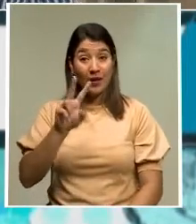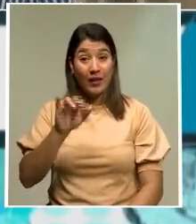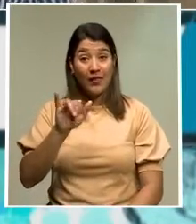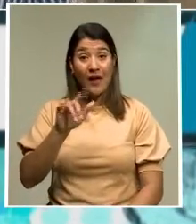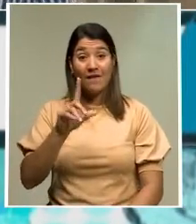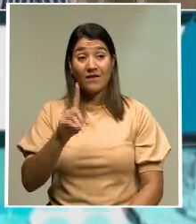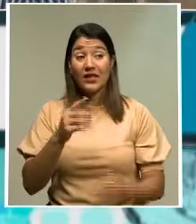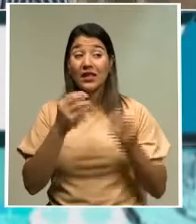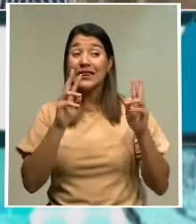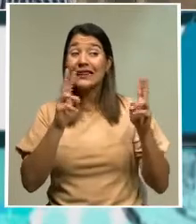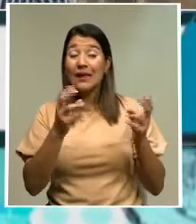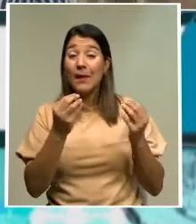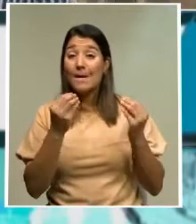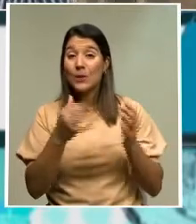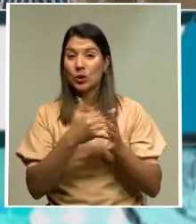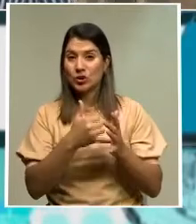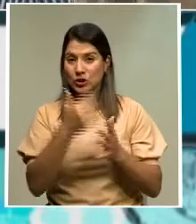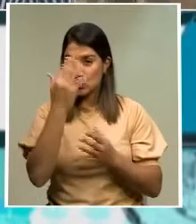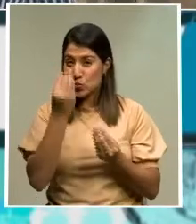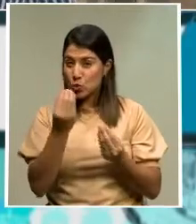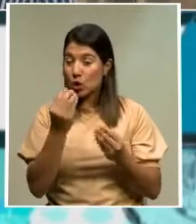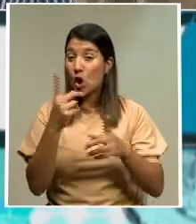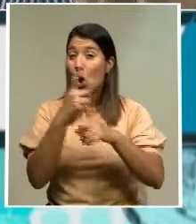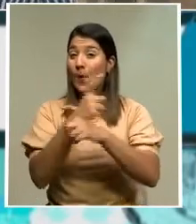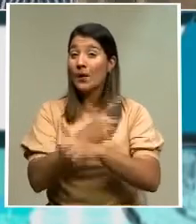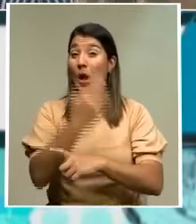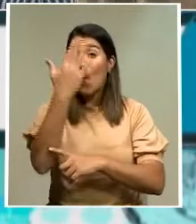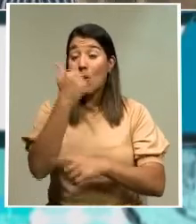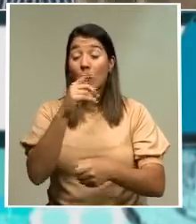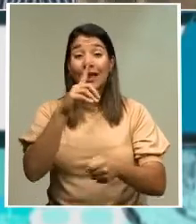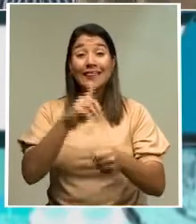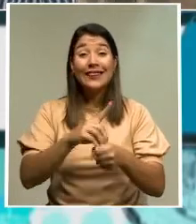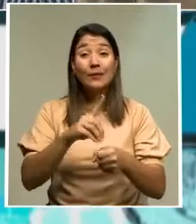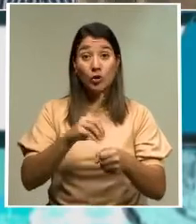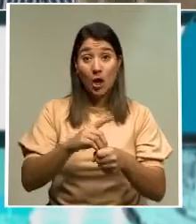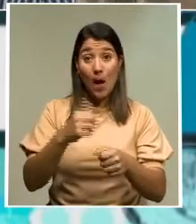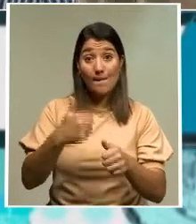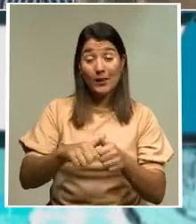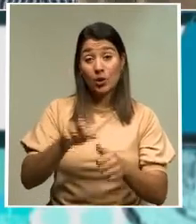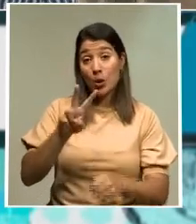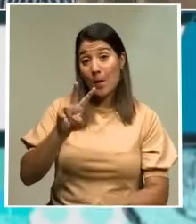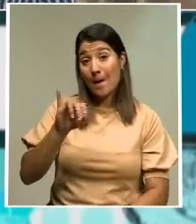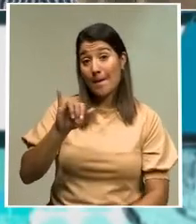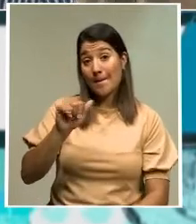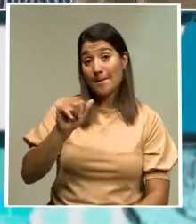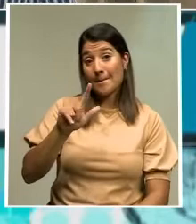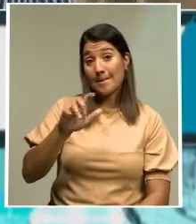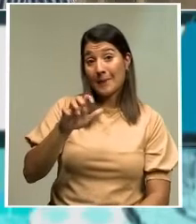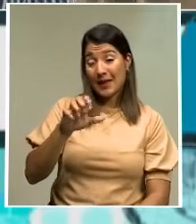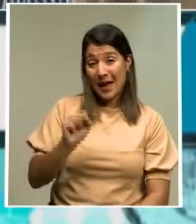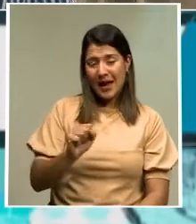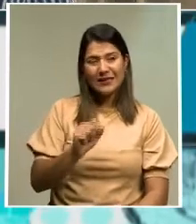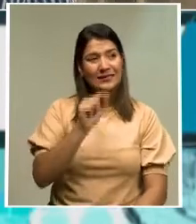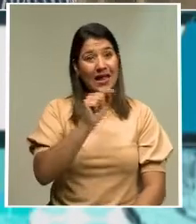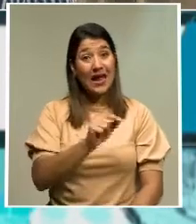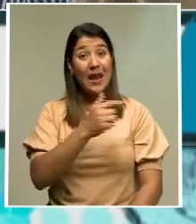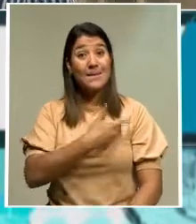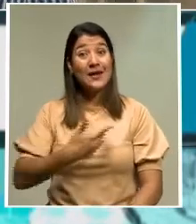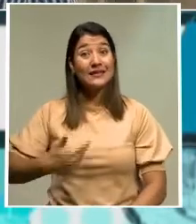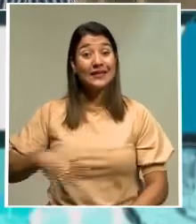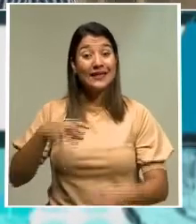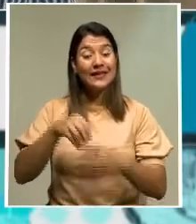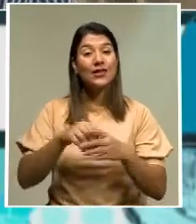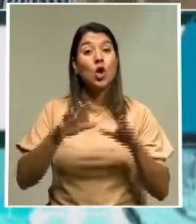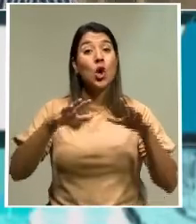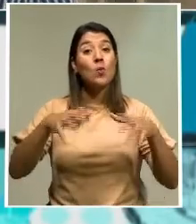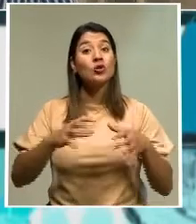muy complicado, porque el diputado Viales era además, hasta que se conoció esta información, el presidente de la